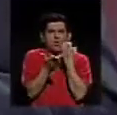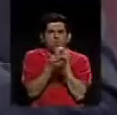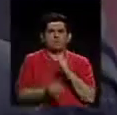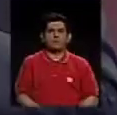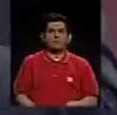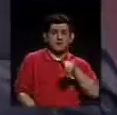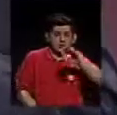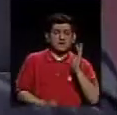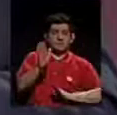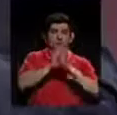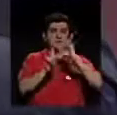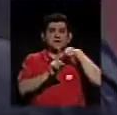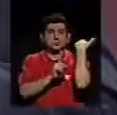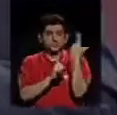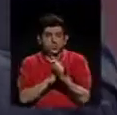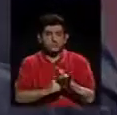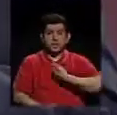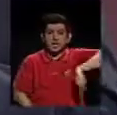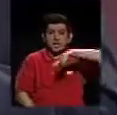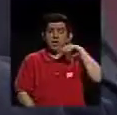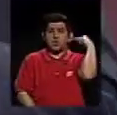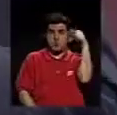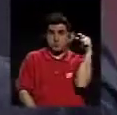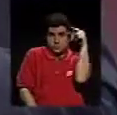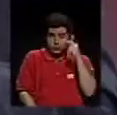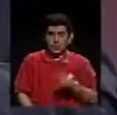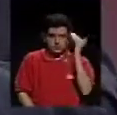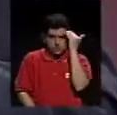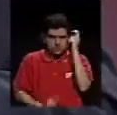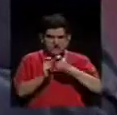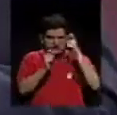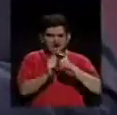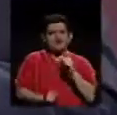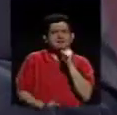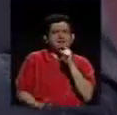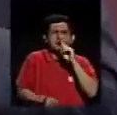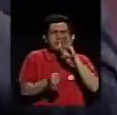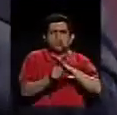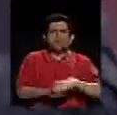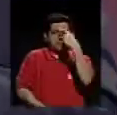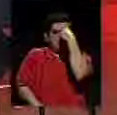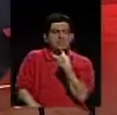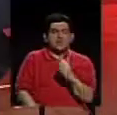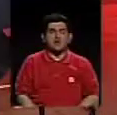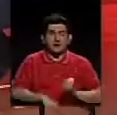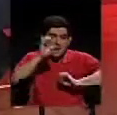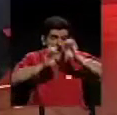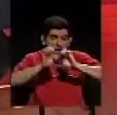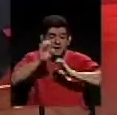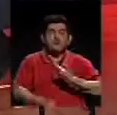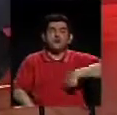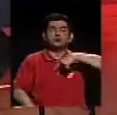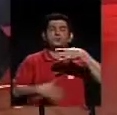para lograr el desarrollo social, y nosotros, por supuesto, que sabemos precisar quiénes cumplen con ese perfil, porque la valoración la